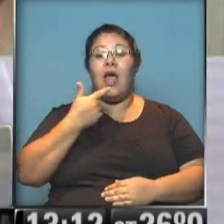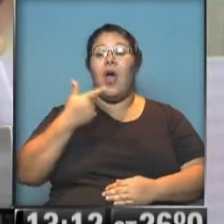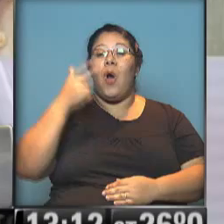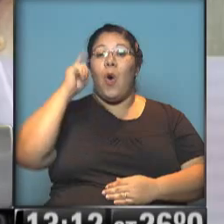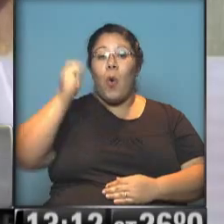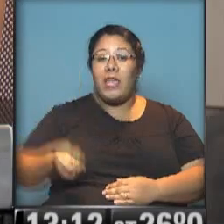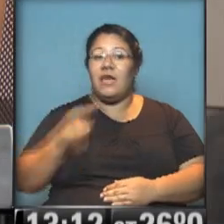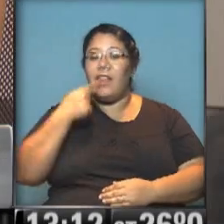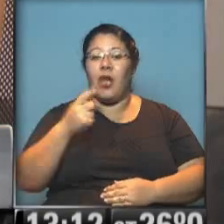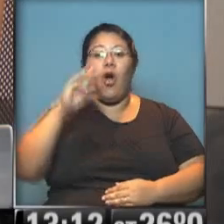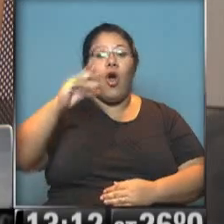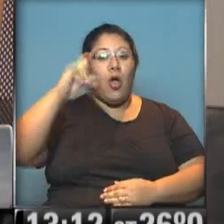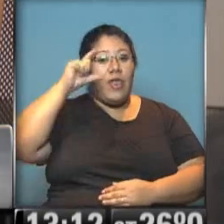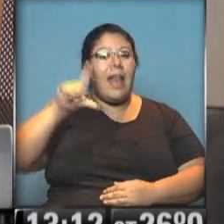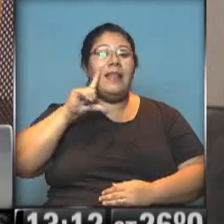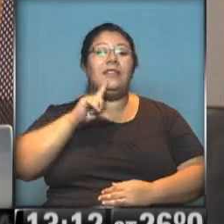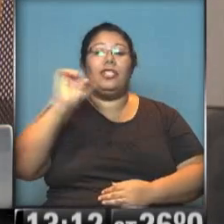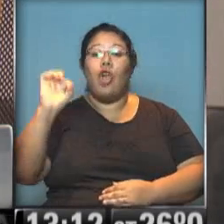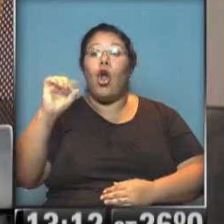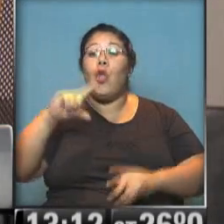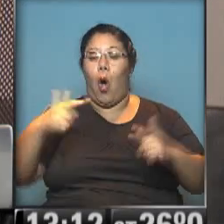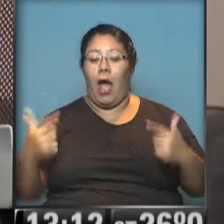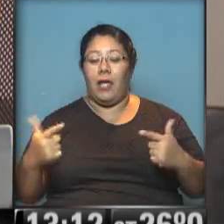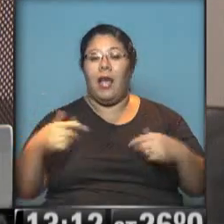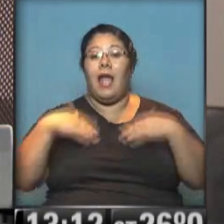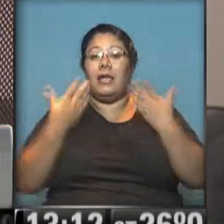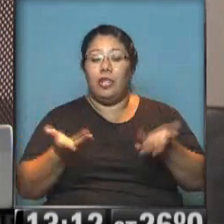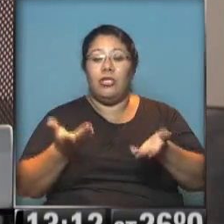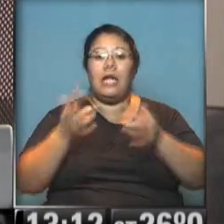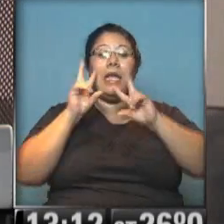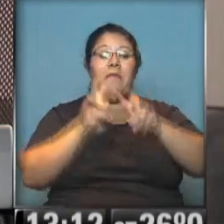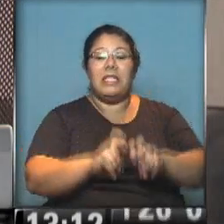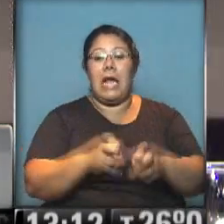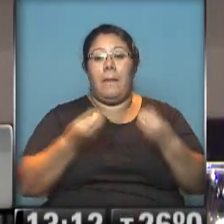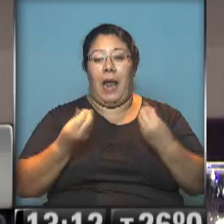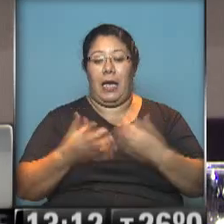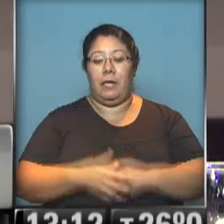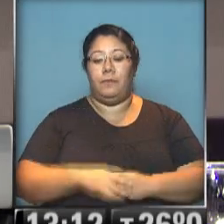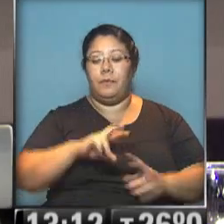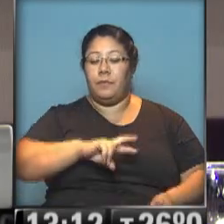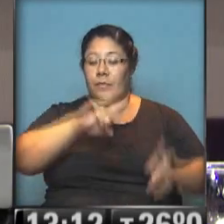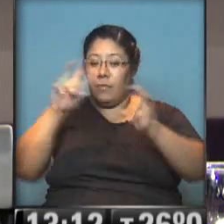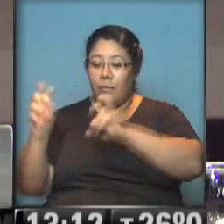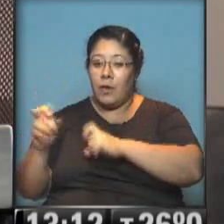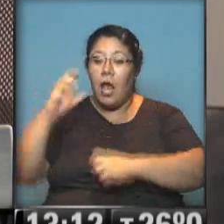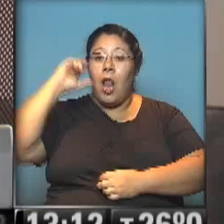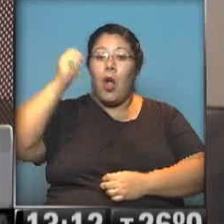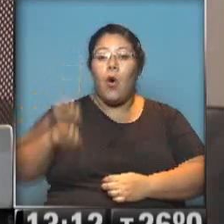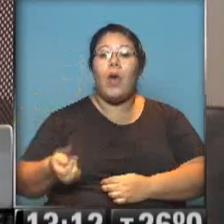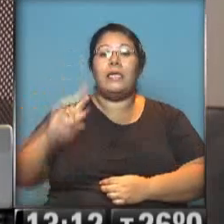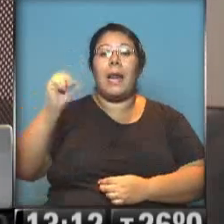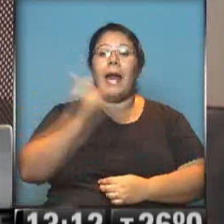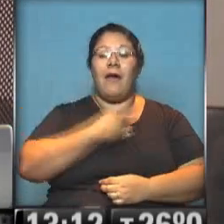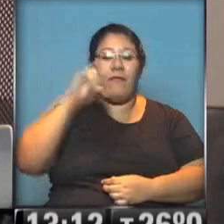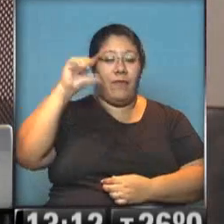en mi los dos temas más importantes por un lado a través del centro de información judicial que depende de la corte suprema de justicia de la nación el juez rafecas dio a conocer estos dos